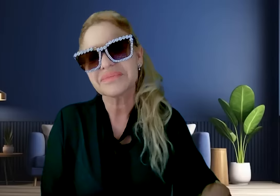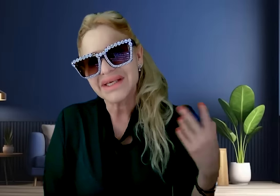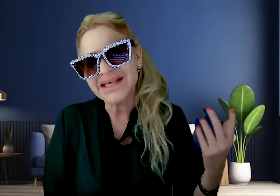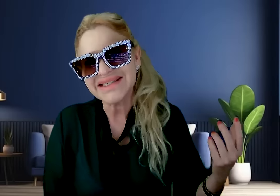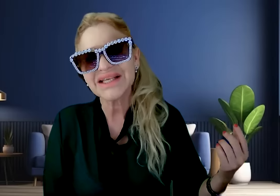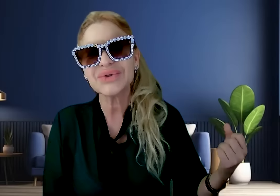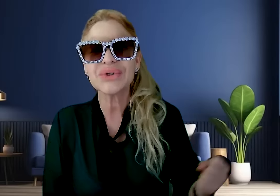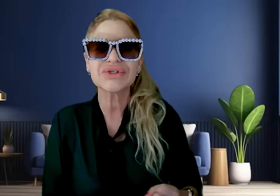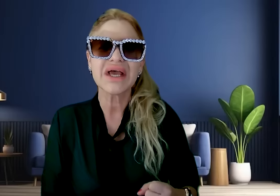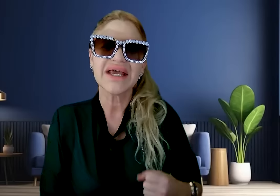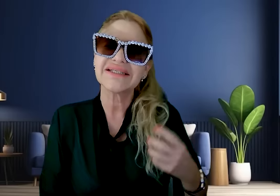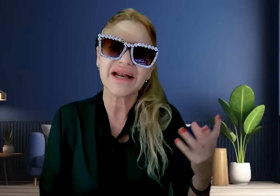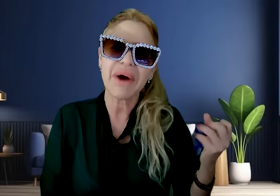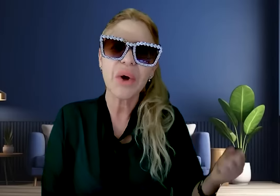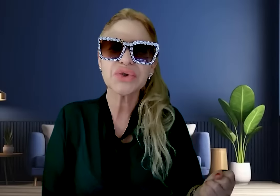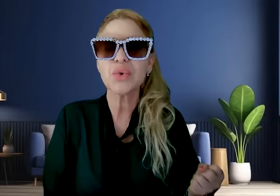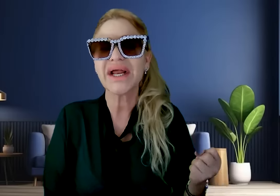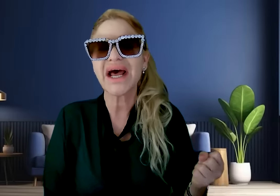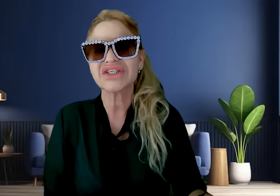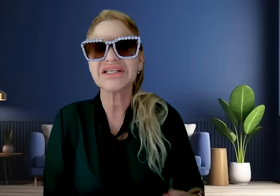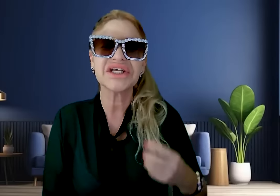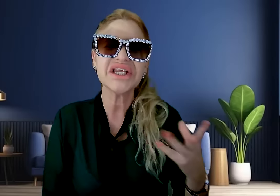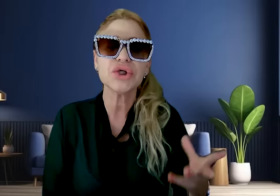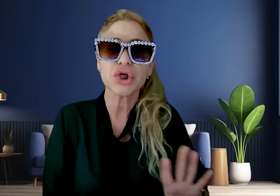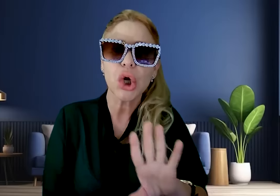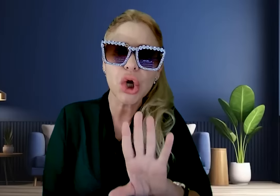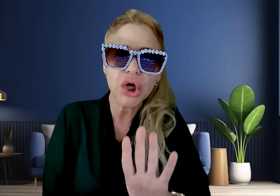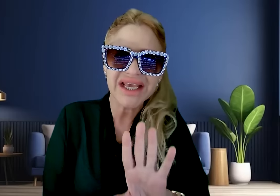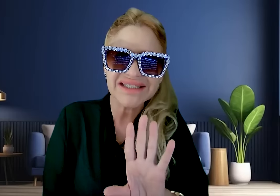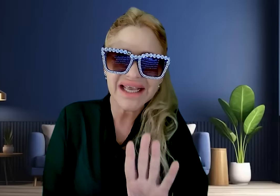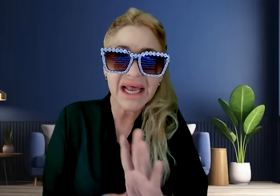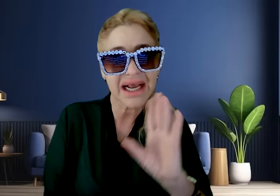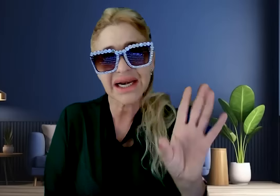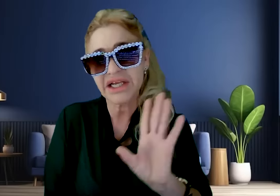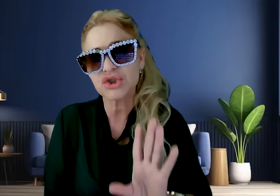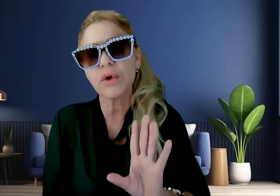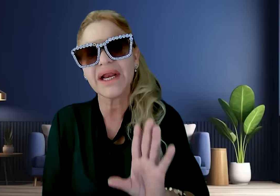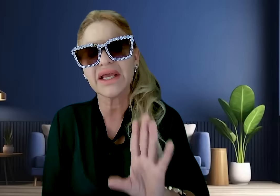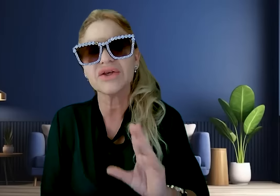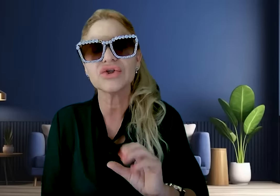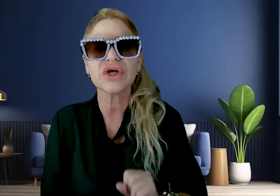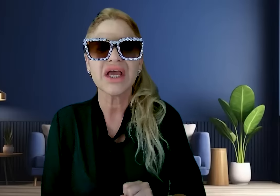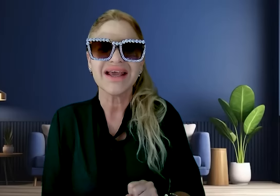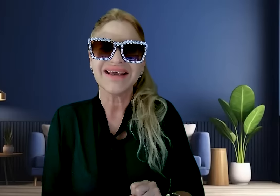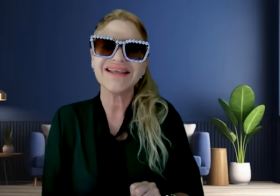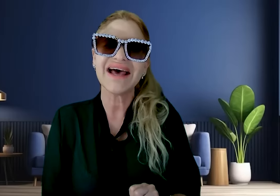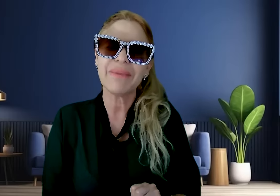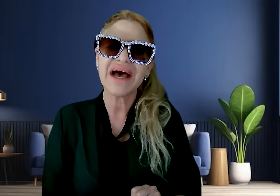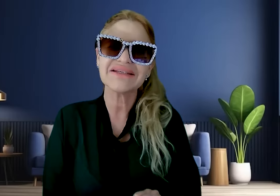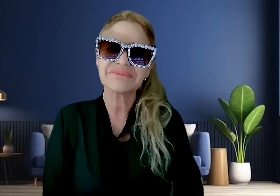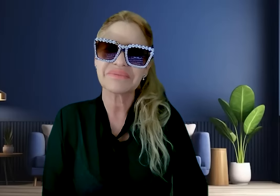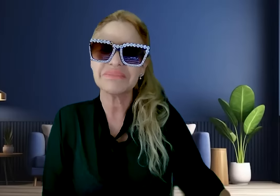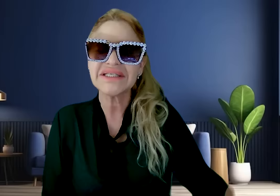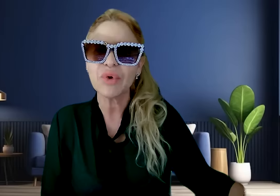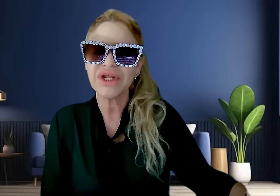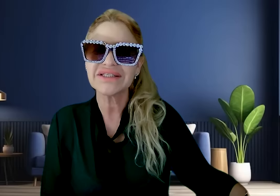comer insectos, escarabajos, cucarachas, grillos, lo que sea, la carne solo para ellos. Y